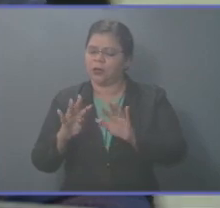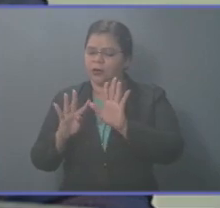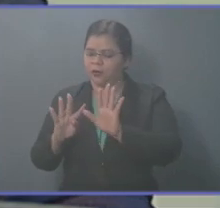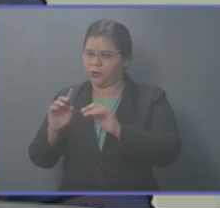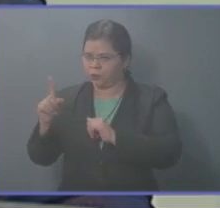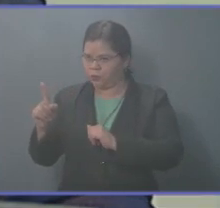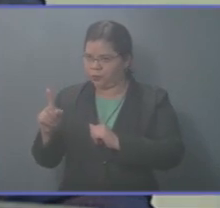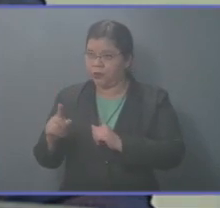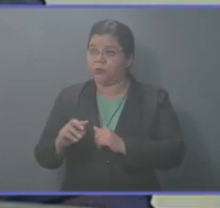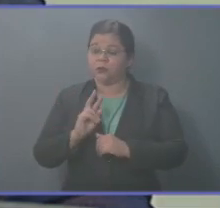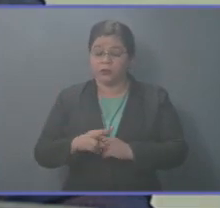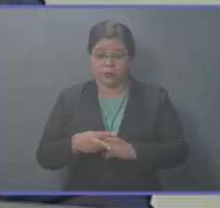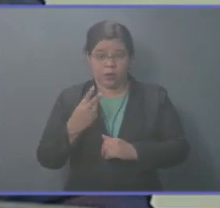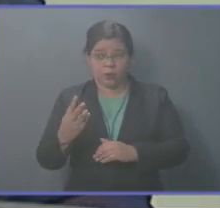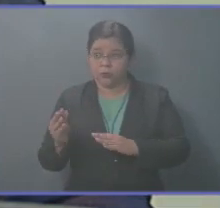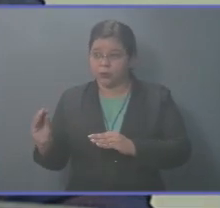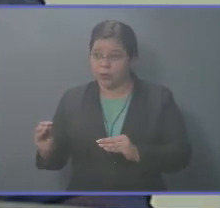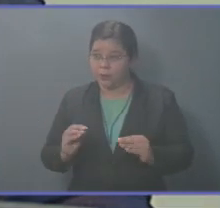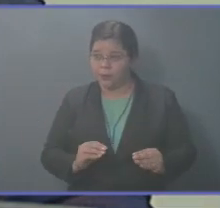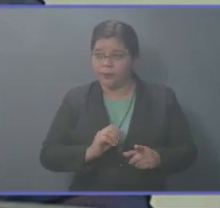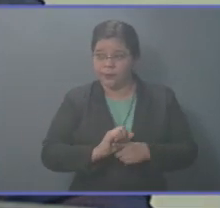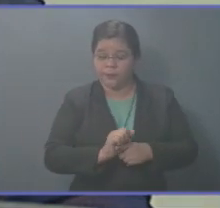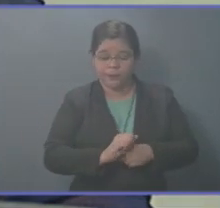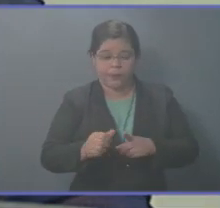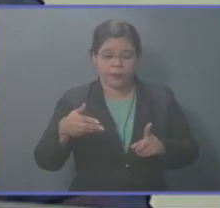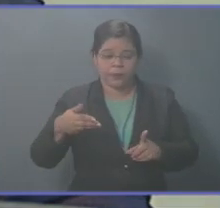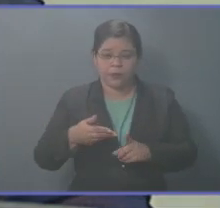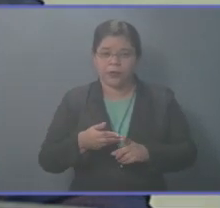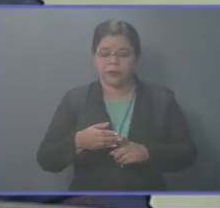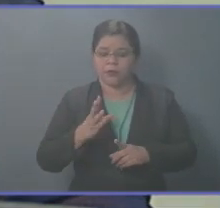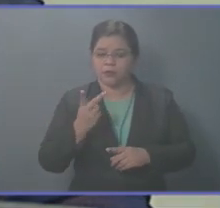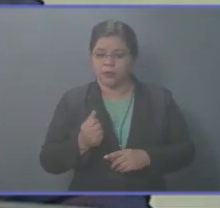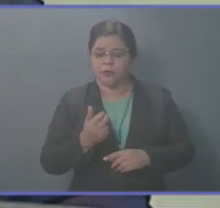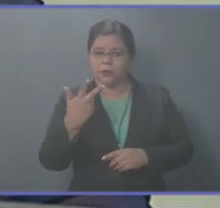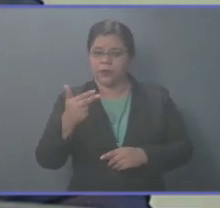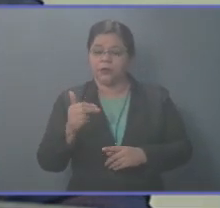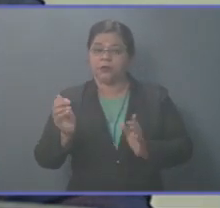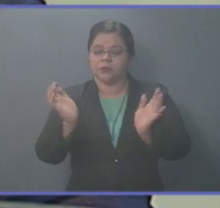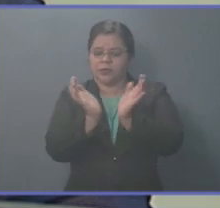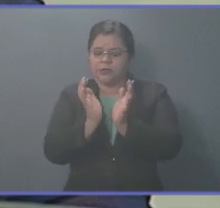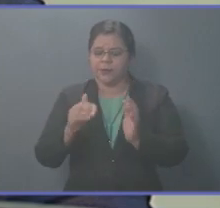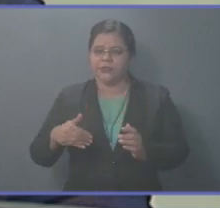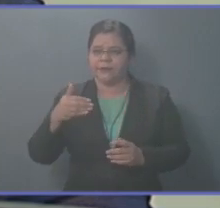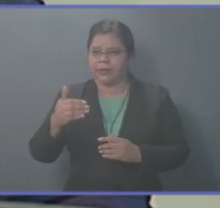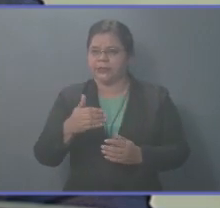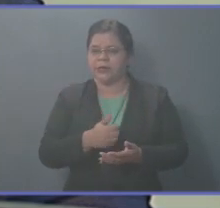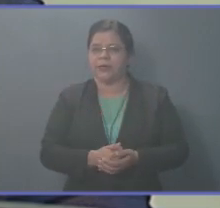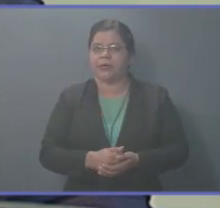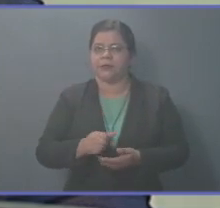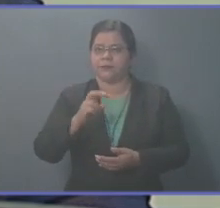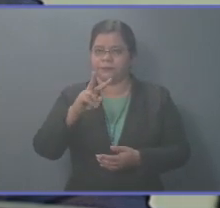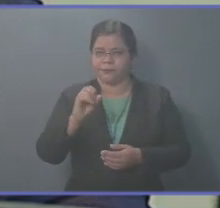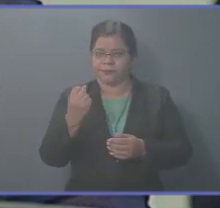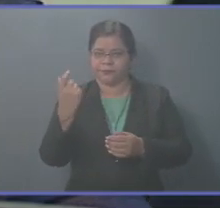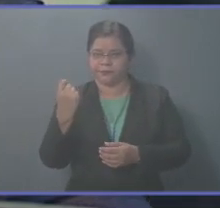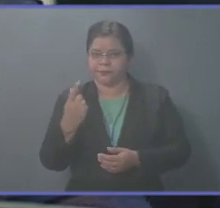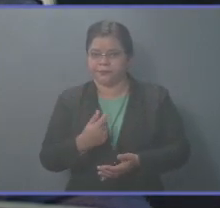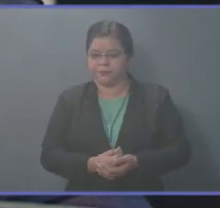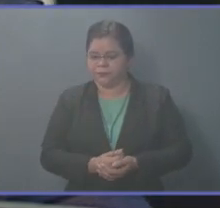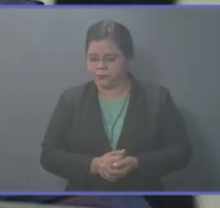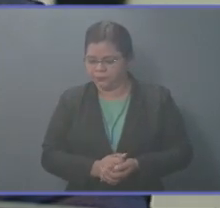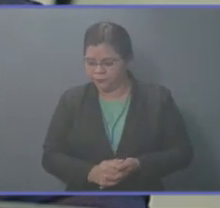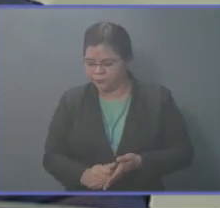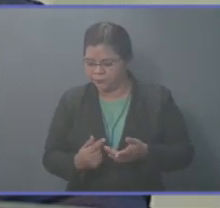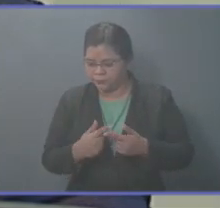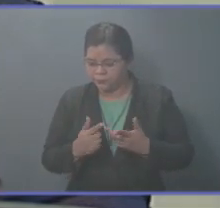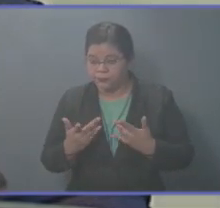Segundo, los actos de aplicación directa de la Constitución, sentencia 13 de mayo del 2011, inconstitucionalidad